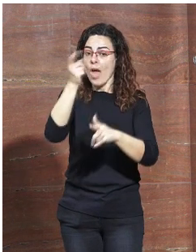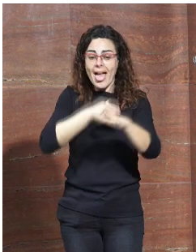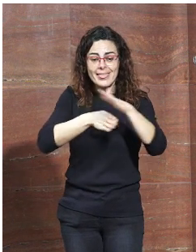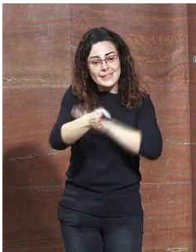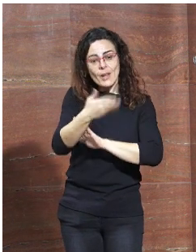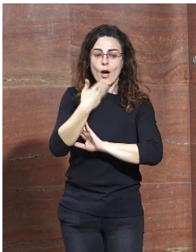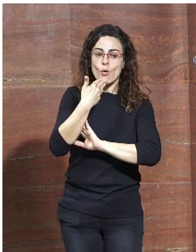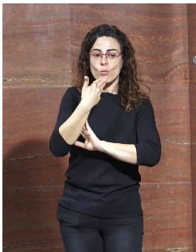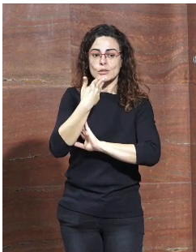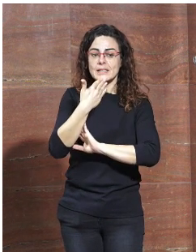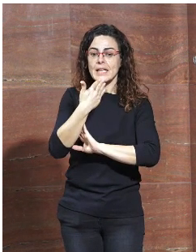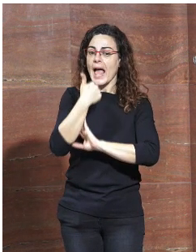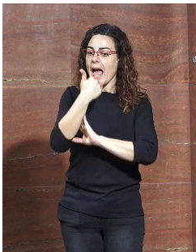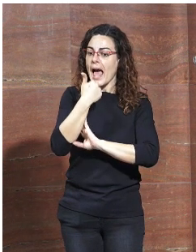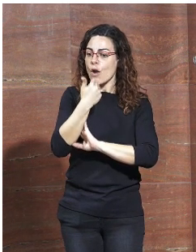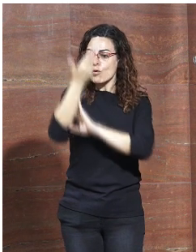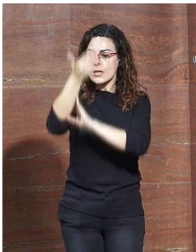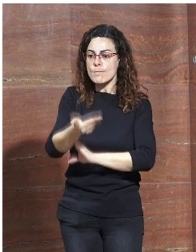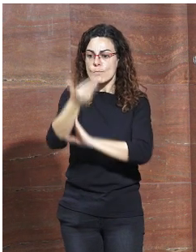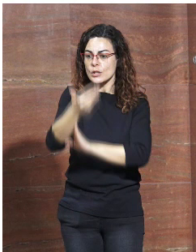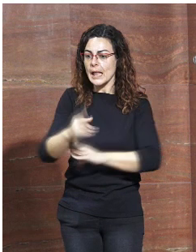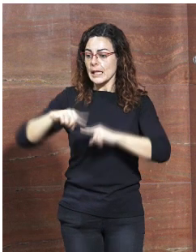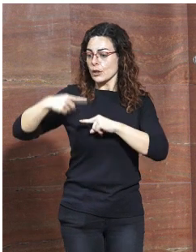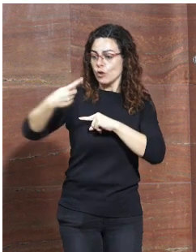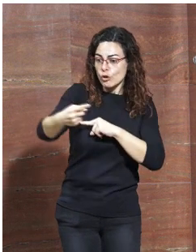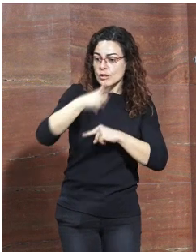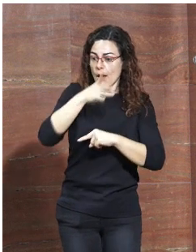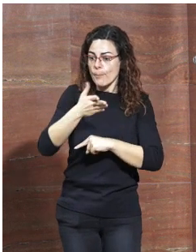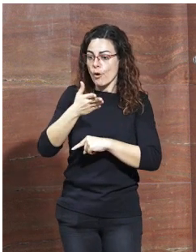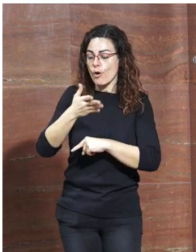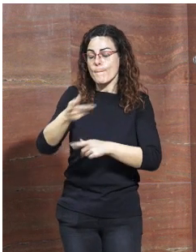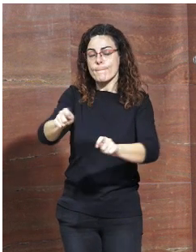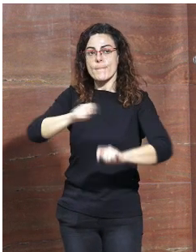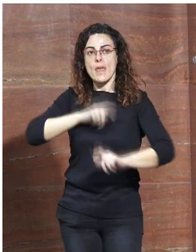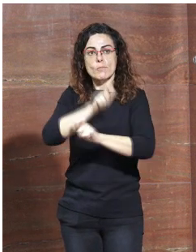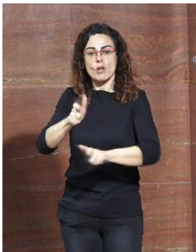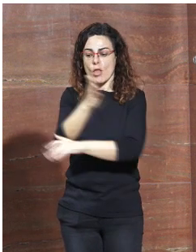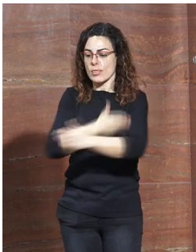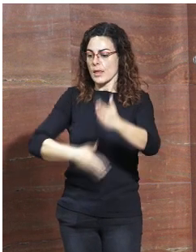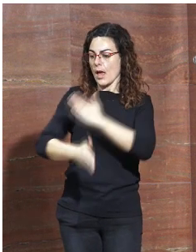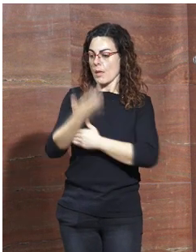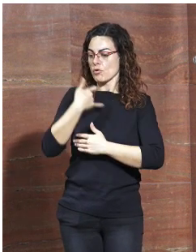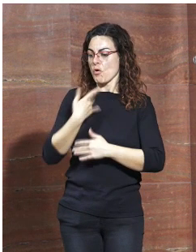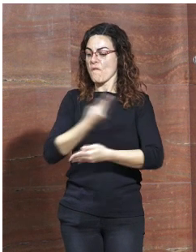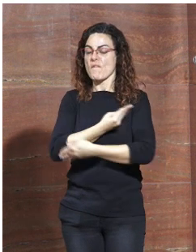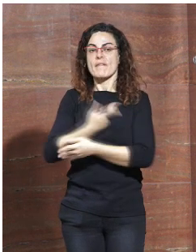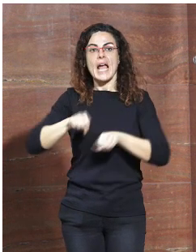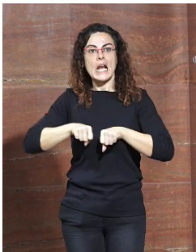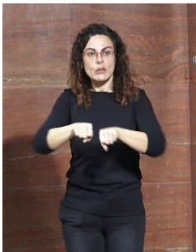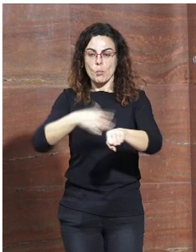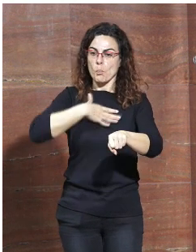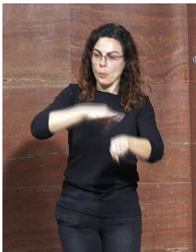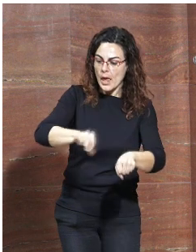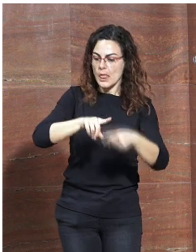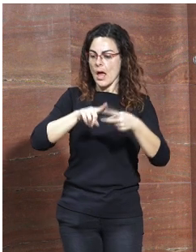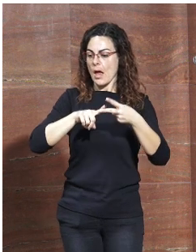una dimensión que nos trasciende a las personas con discapacidad, que puedan llevar el carrito a su bebé, que puedan